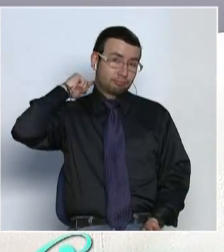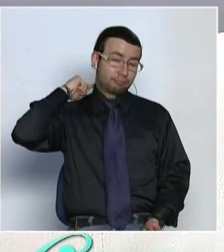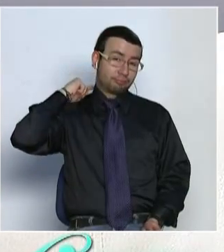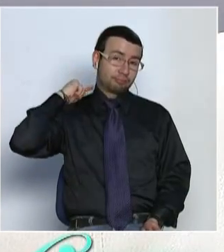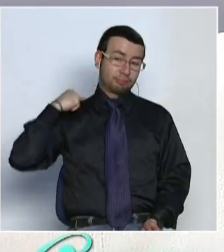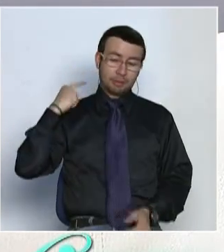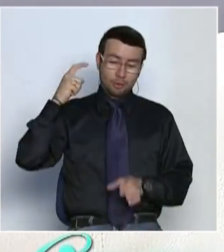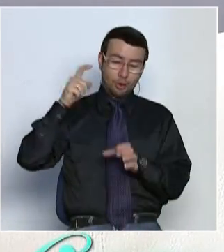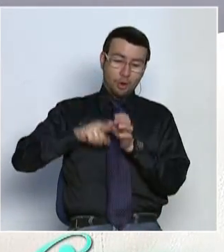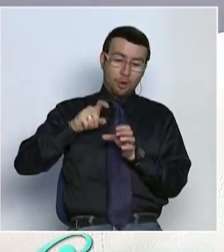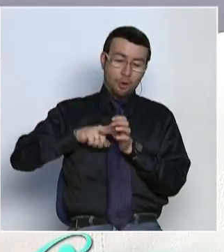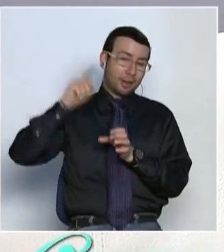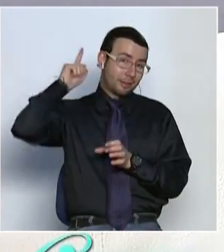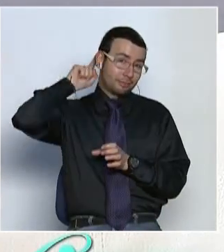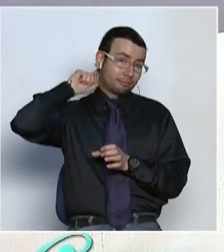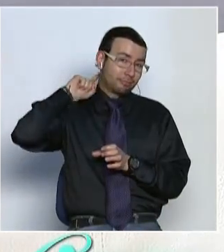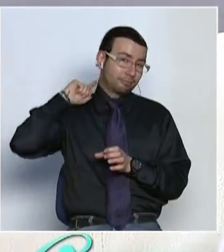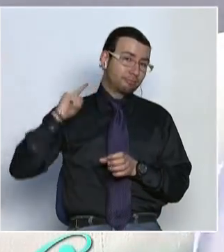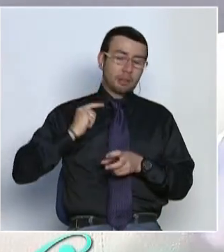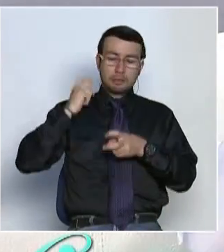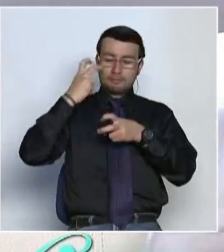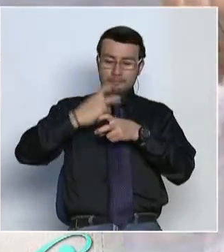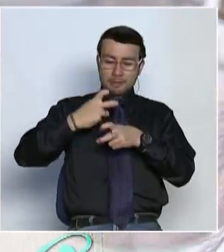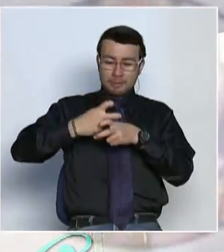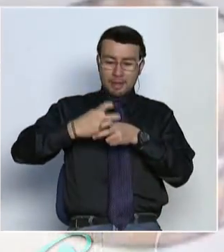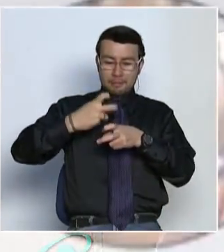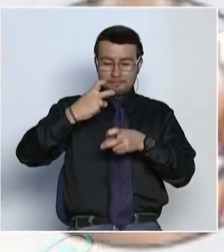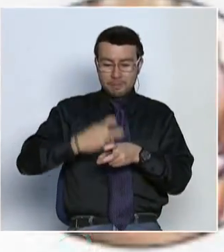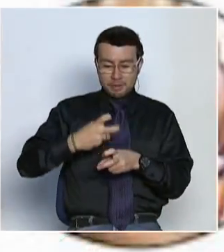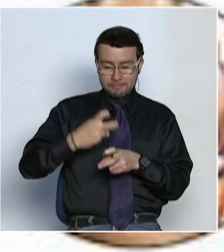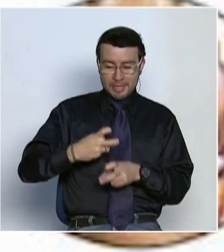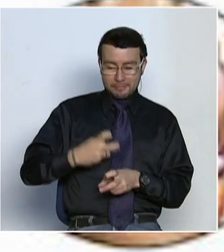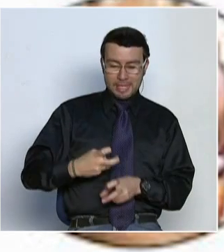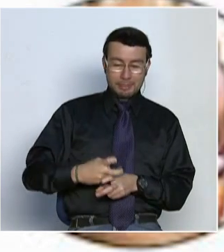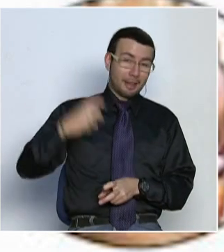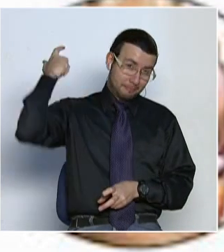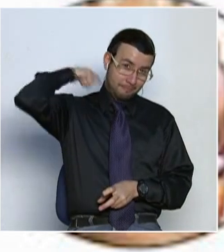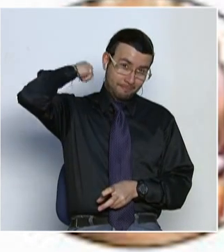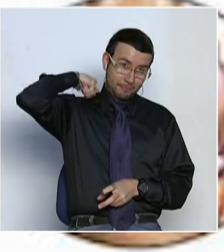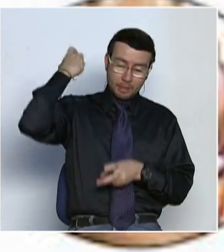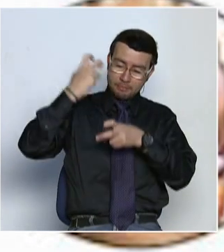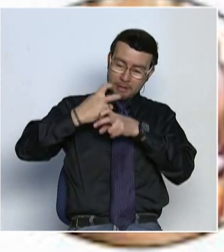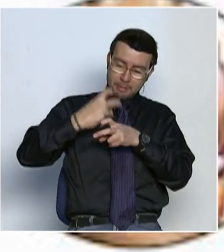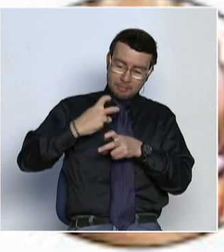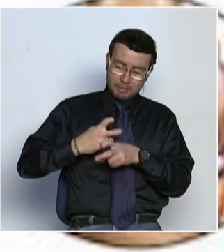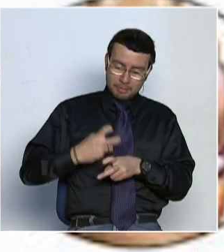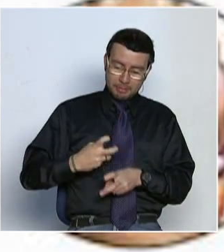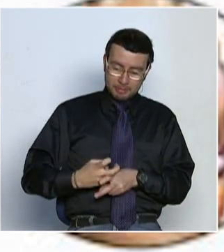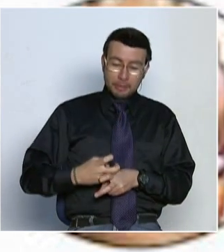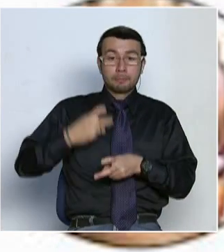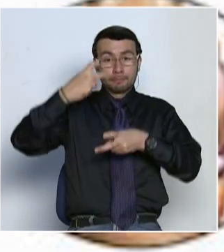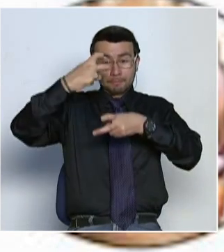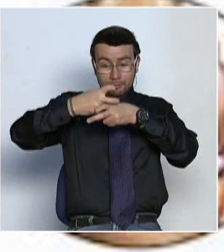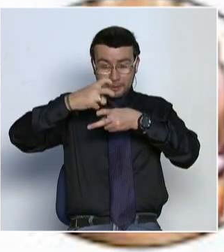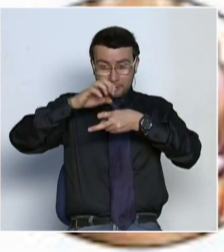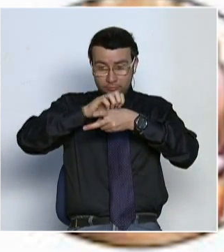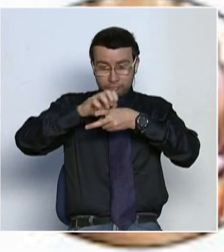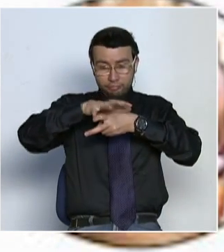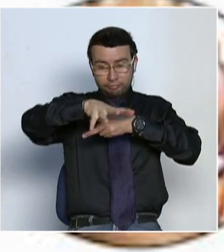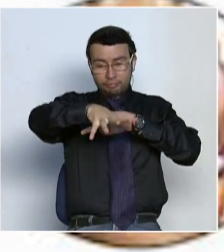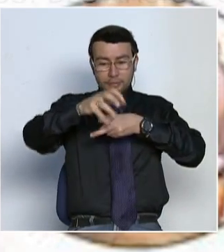las vértebras. Y entre vértebra y vértebra salen unos nervios. Entonces, a